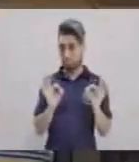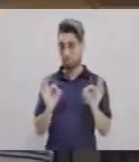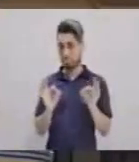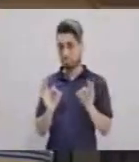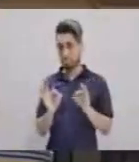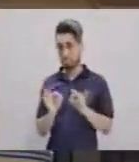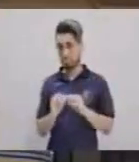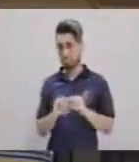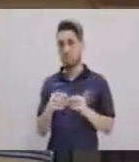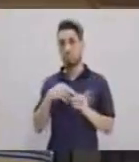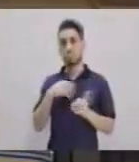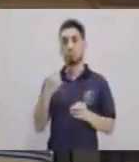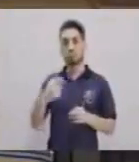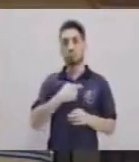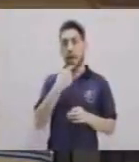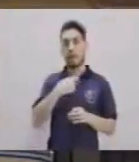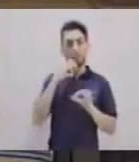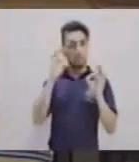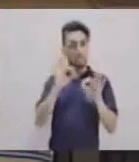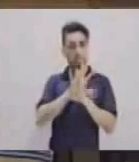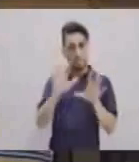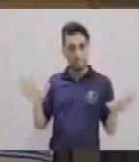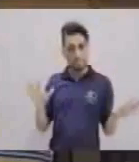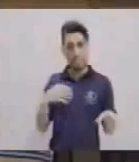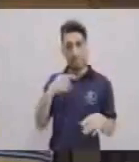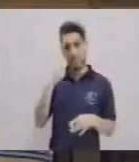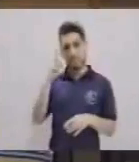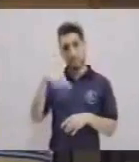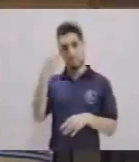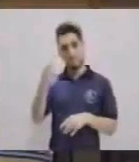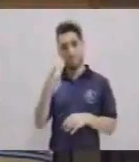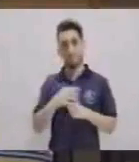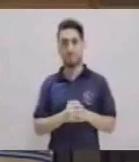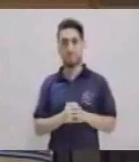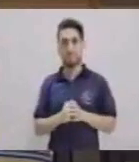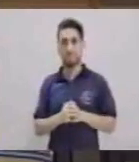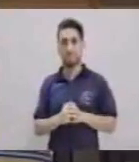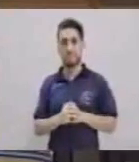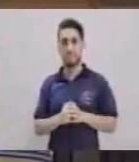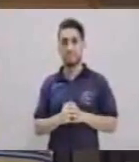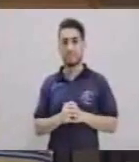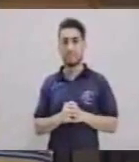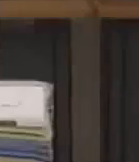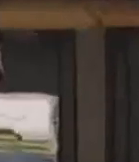están a su alrededor. Mi nombre es Ricardo Ponciano, ha sido un placer haber estado con ustedes. Hasta la próxima.